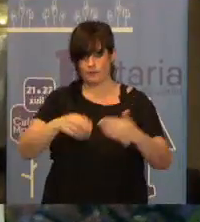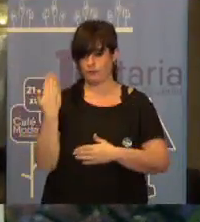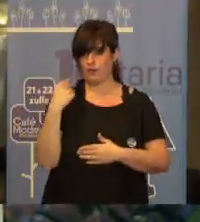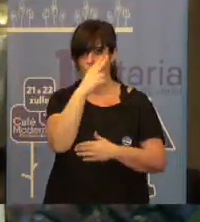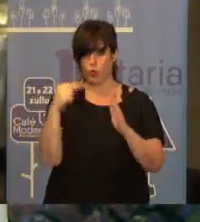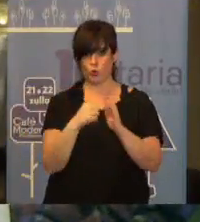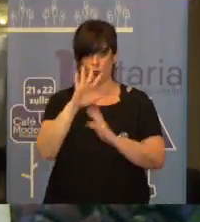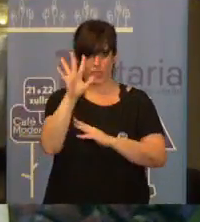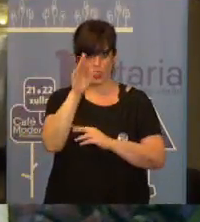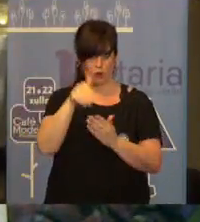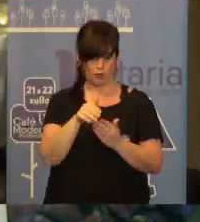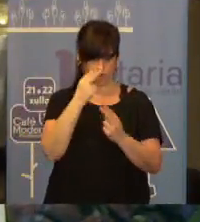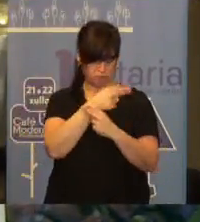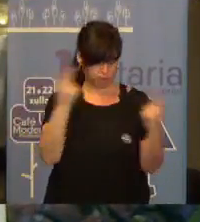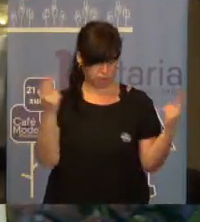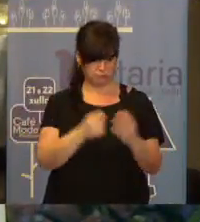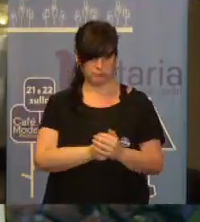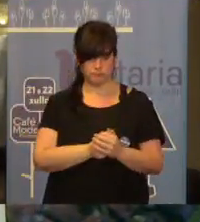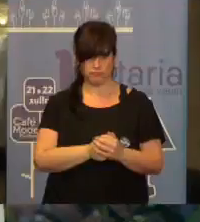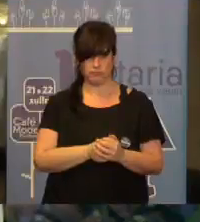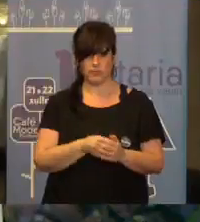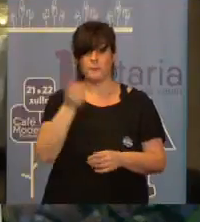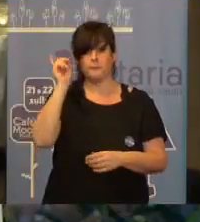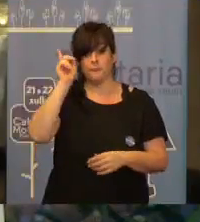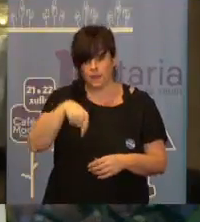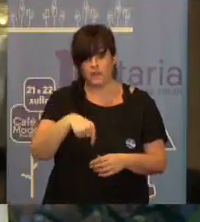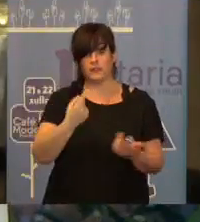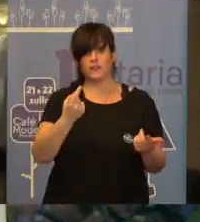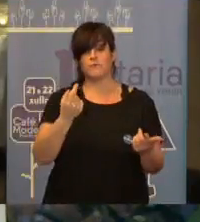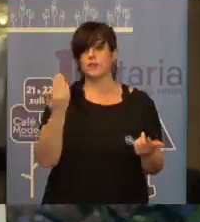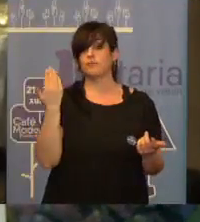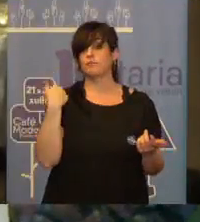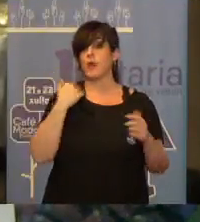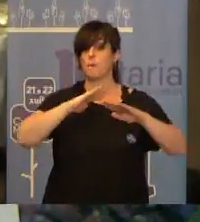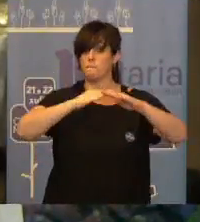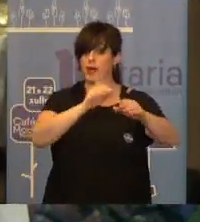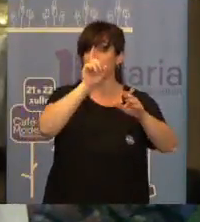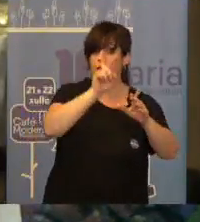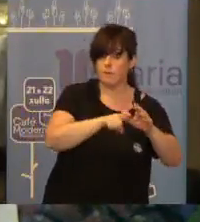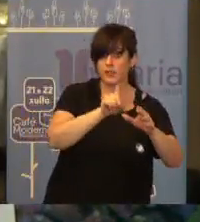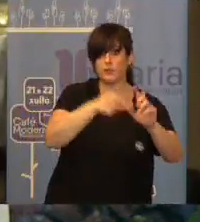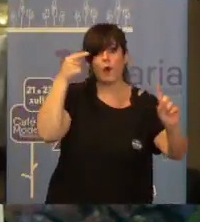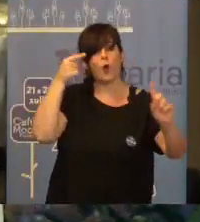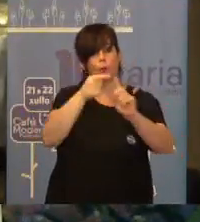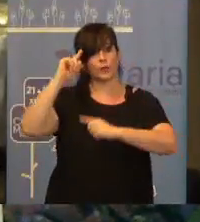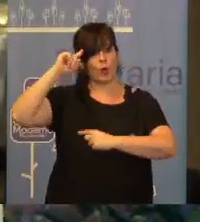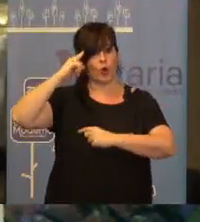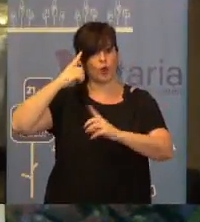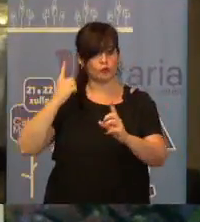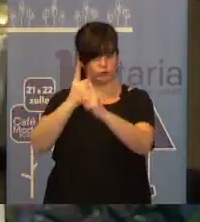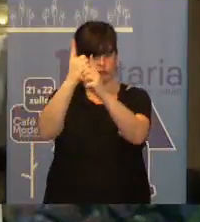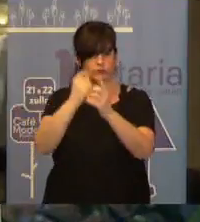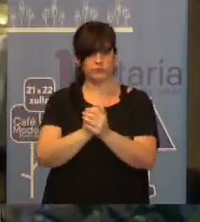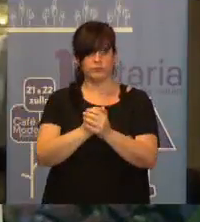o Encontro pola Marea, o Banquete de Conxo e a Iniciativa pola Unión, os seus esforzos acompañándonos son moi de